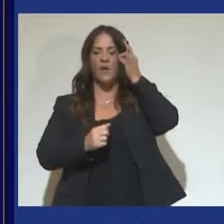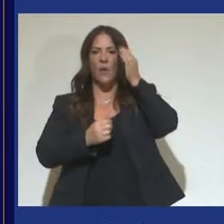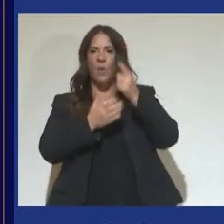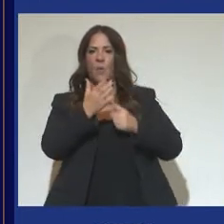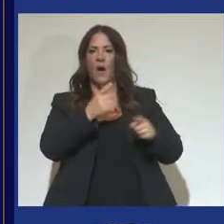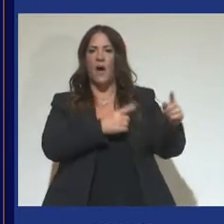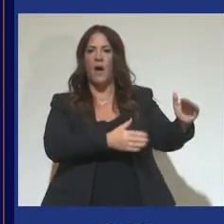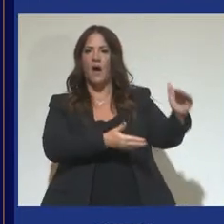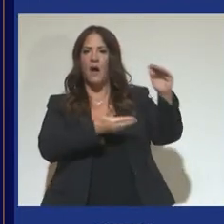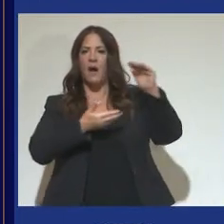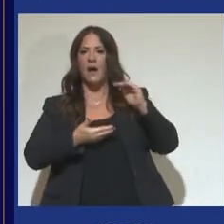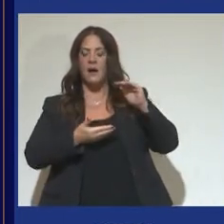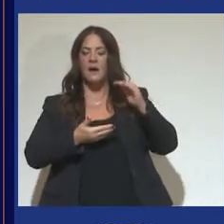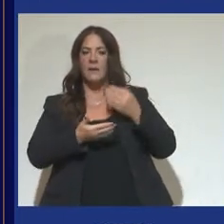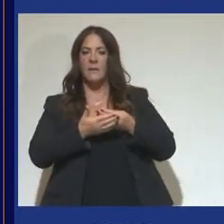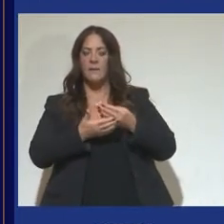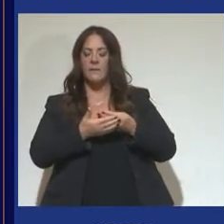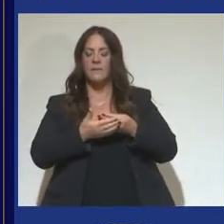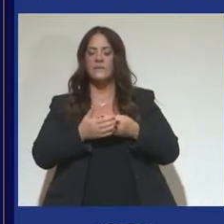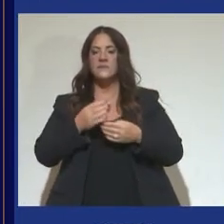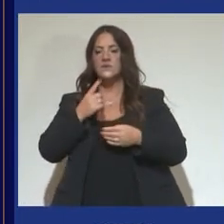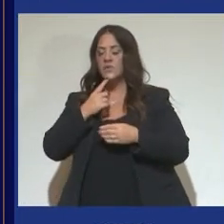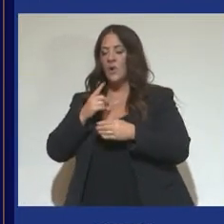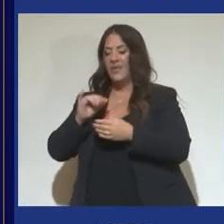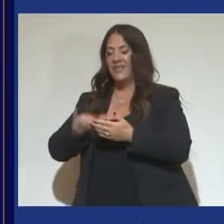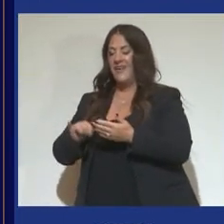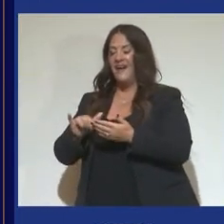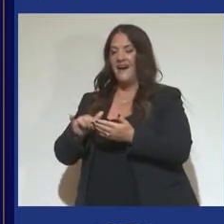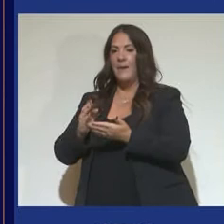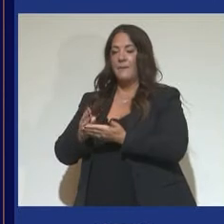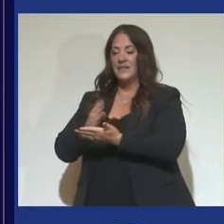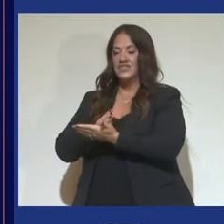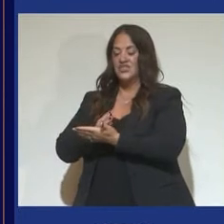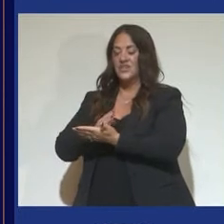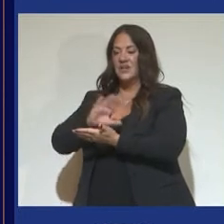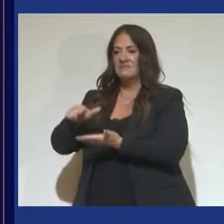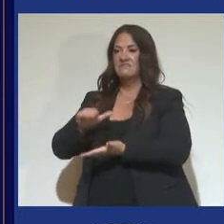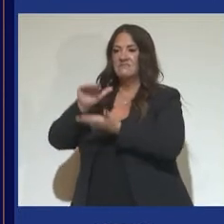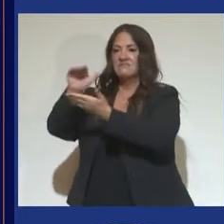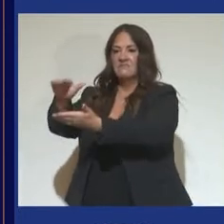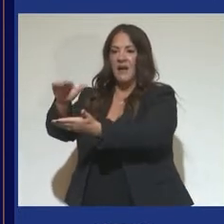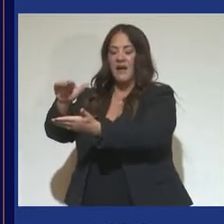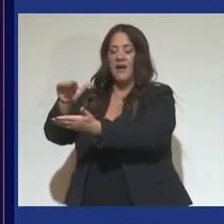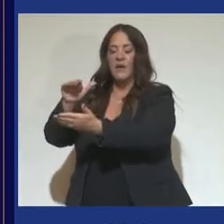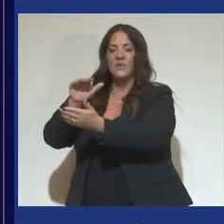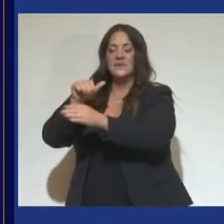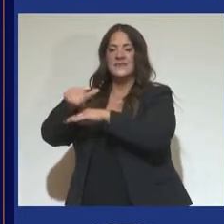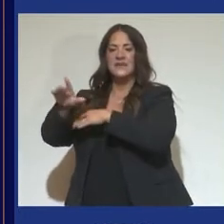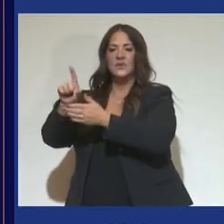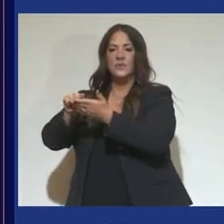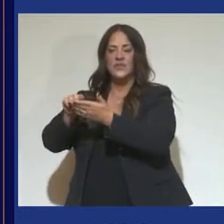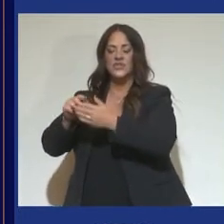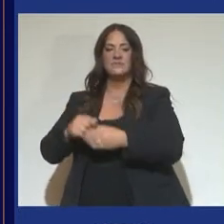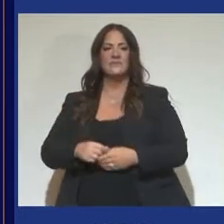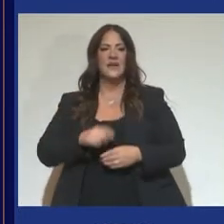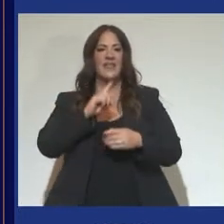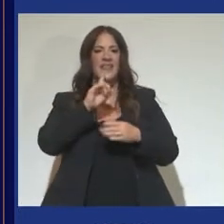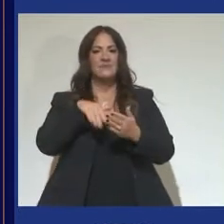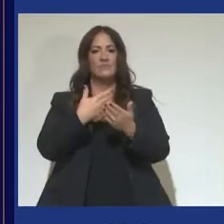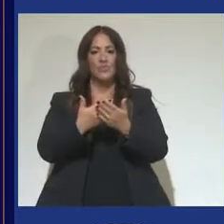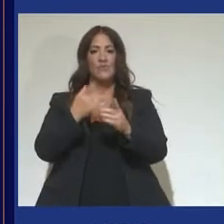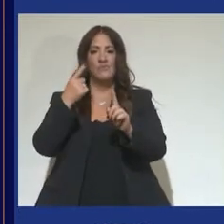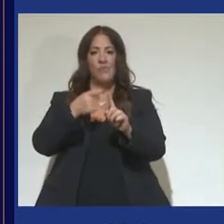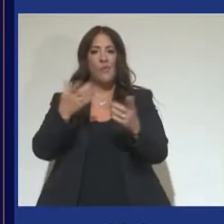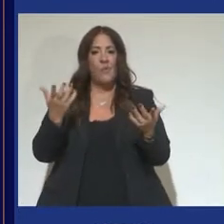nuevo paquete de alivio federal así que todo este presupuesto por favor entiendan y tomen en consideración que aquí se dice